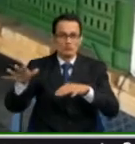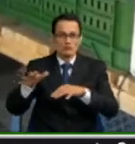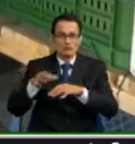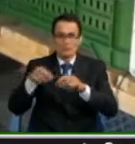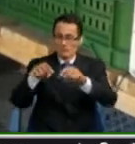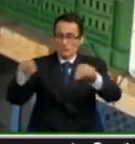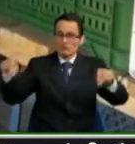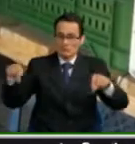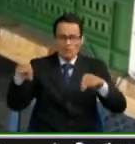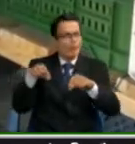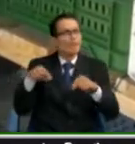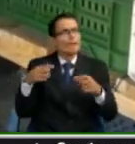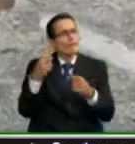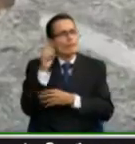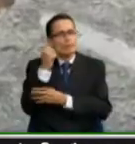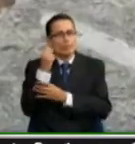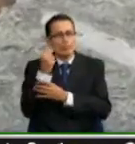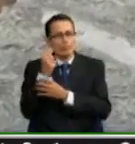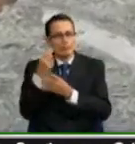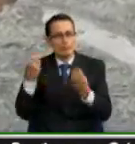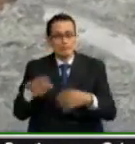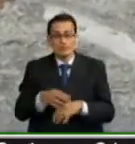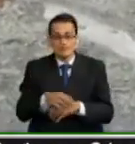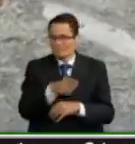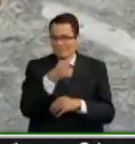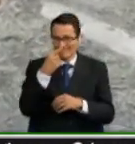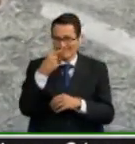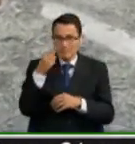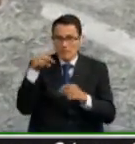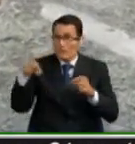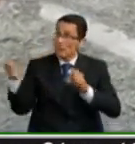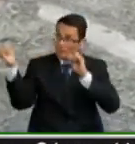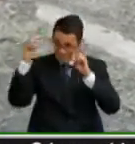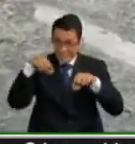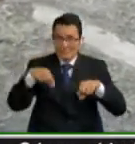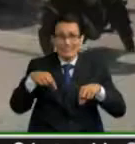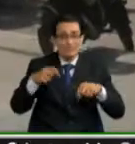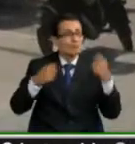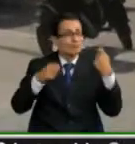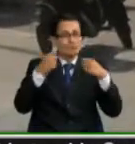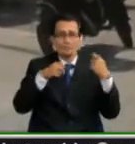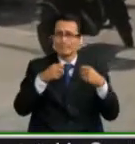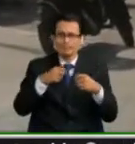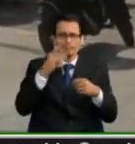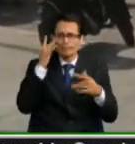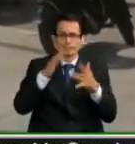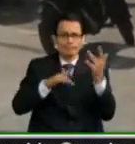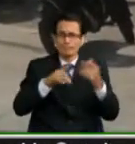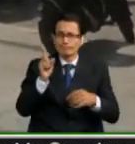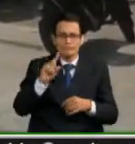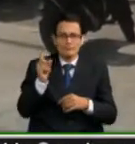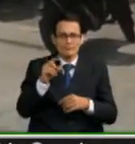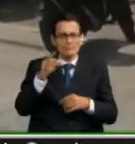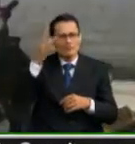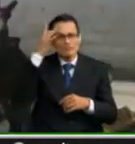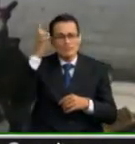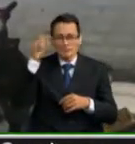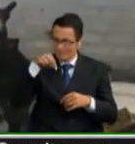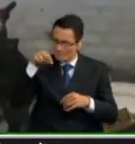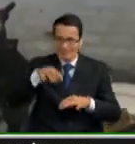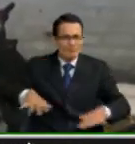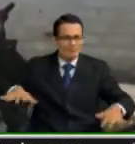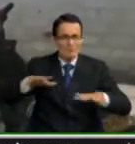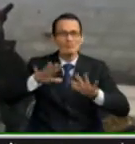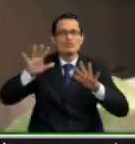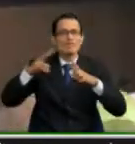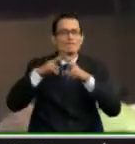Según los vendedores de la plaza, donde fueron trasladados, no es un lugar apto para vender este tipo de producto, ya que allí es una plaza